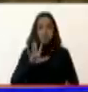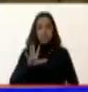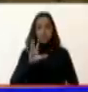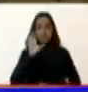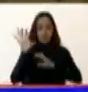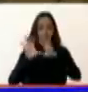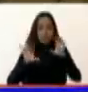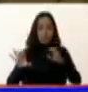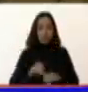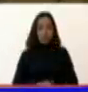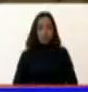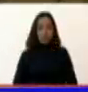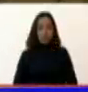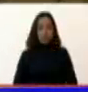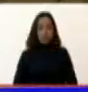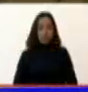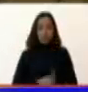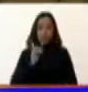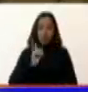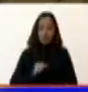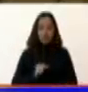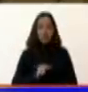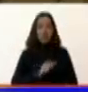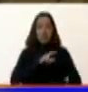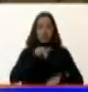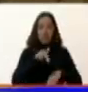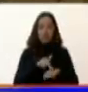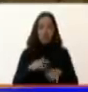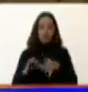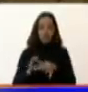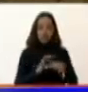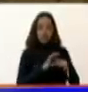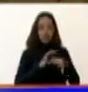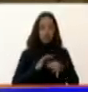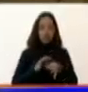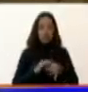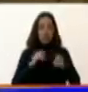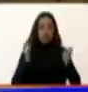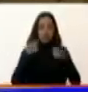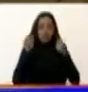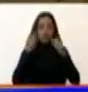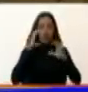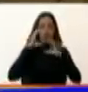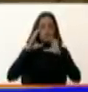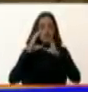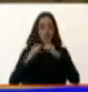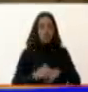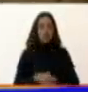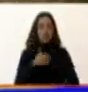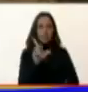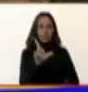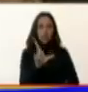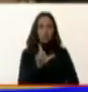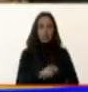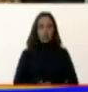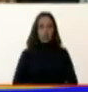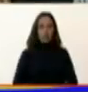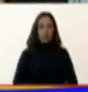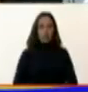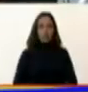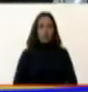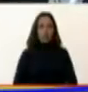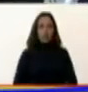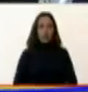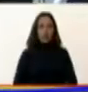nivel nacional nos juntamos las Brigadas de Agitación, Propaganda y Comunicación del Partido Socialista Unido de Venezuela, los